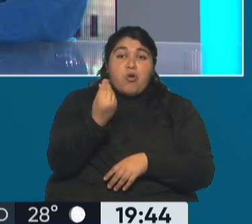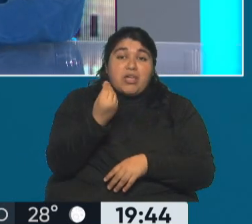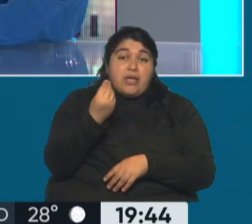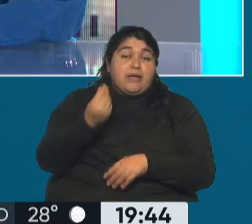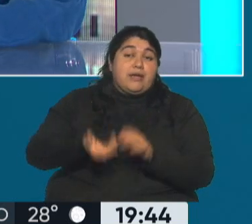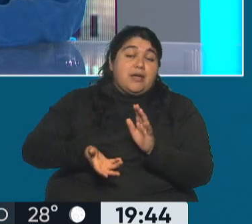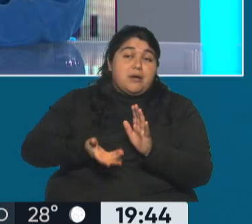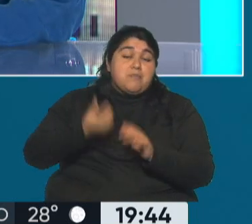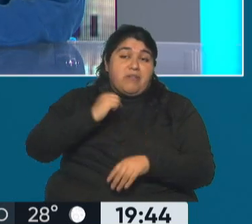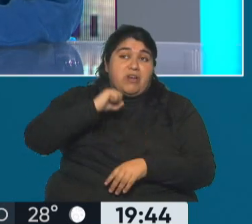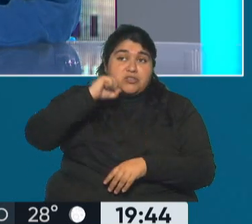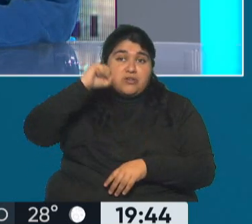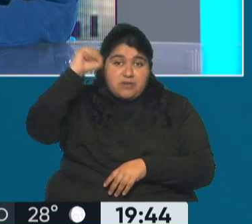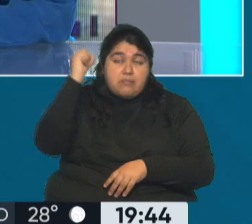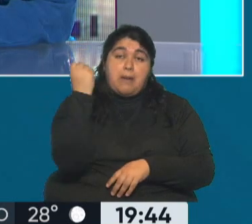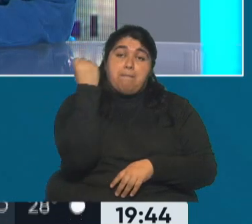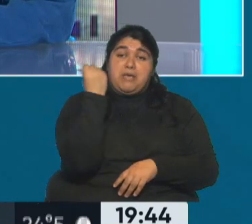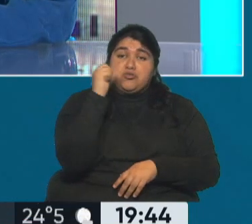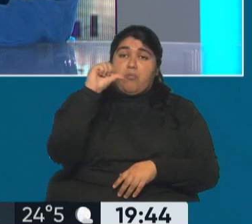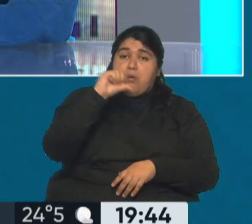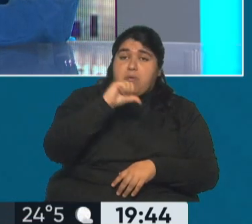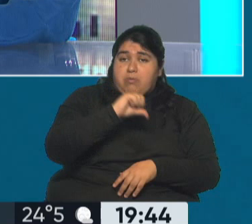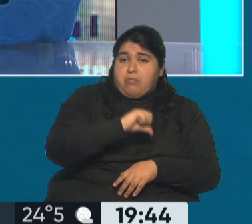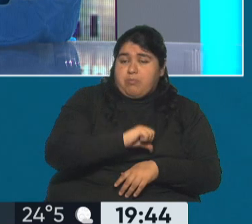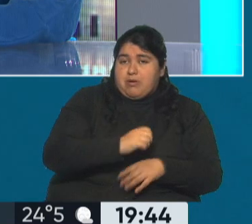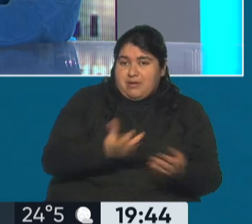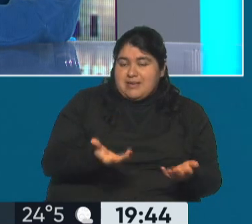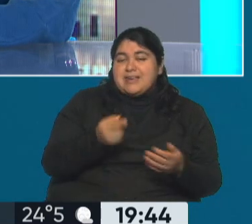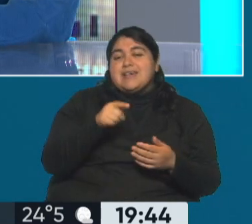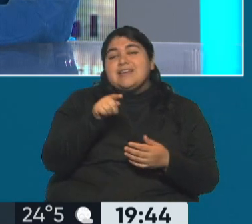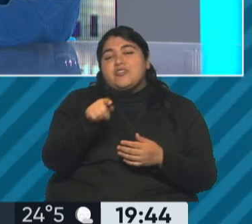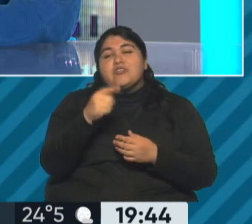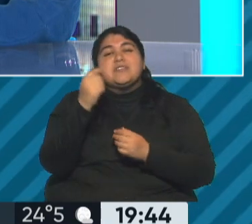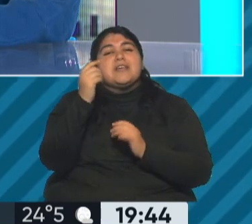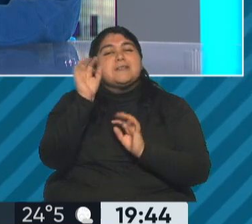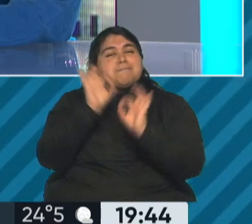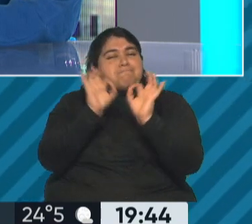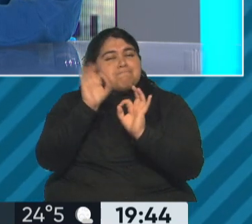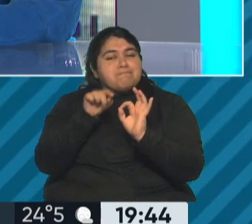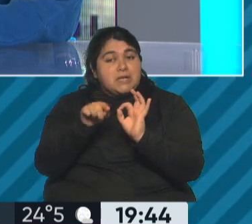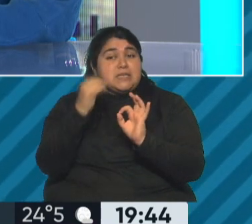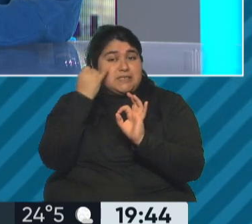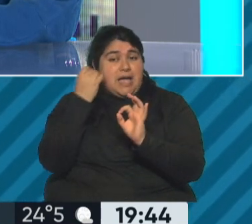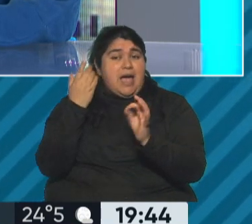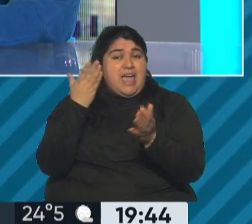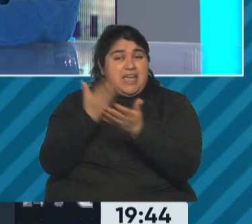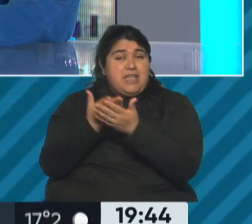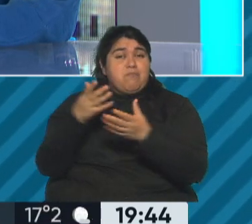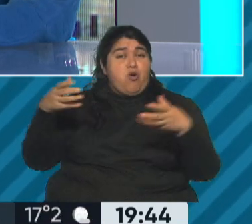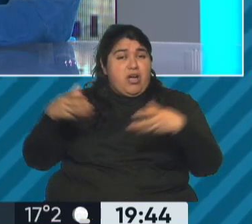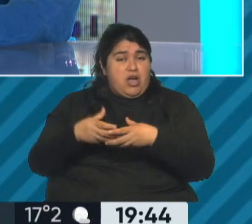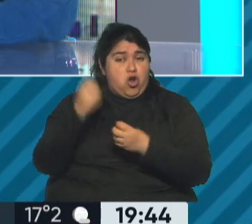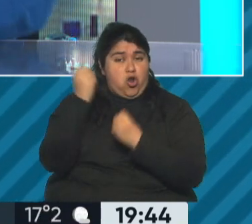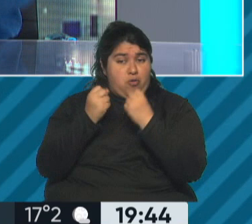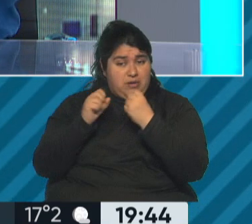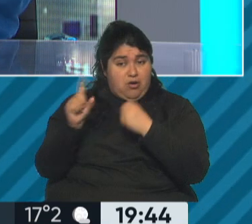devaluando al mismo ritmo, un esquema de crawling peg, ¿no? Sí. Es un esquema de devaluaciones bruscas. Ya le pidió al equipo económico,